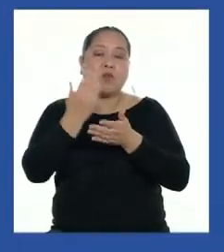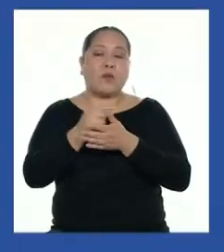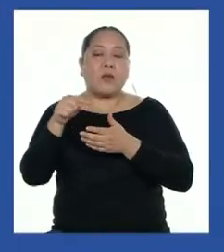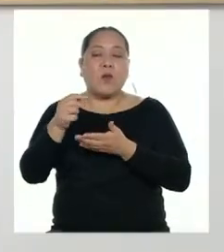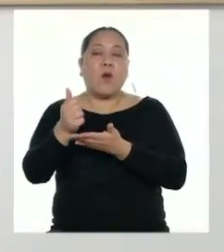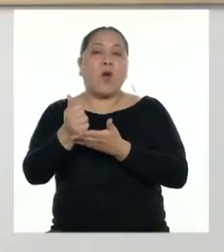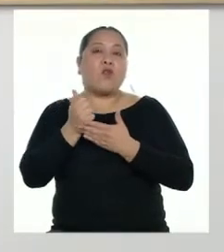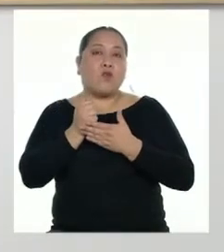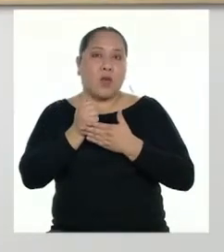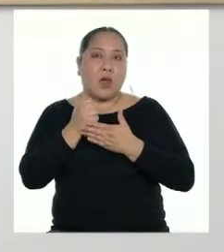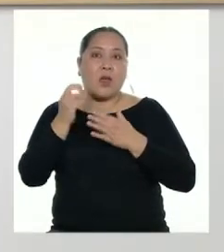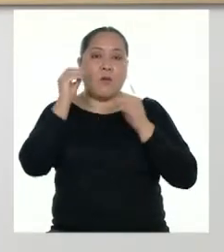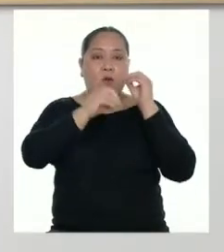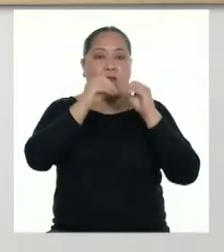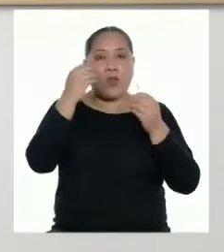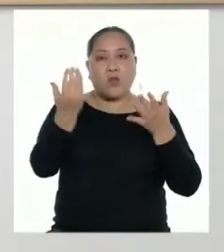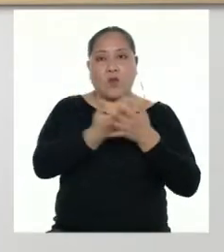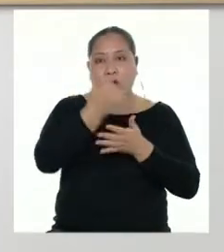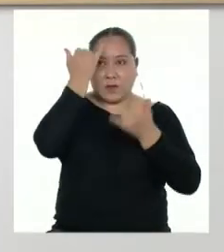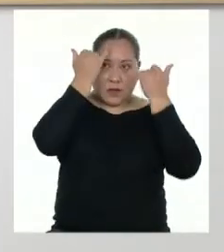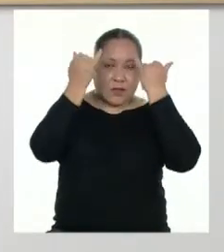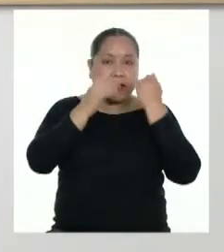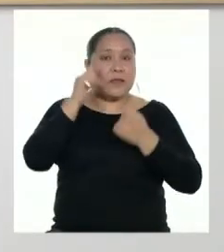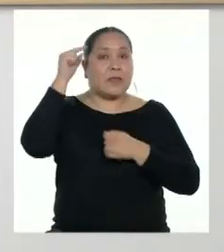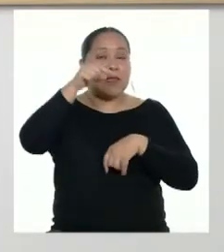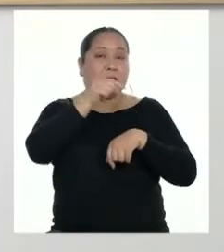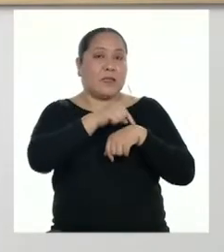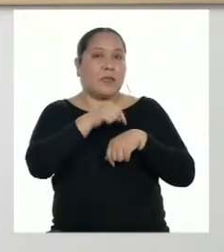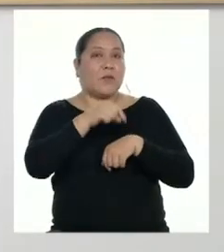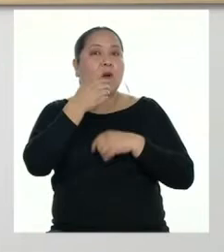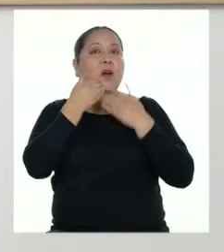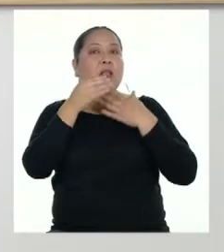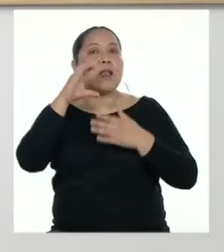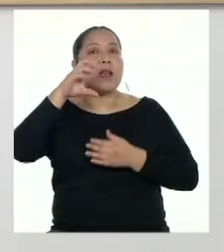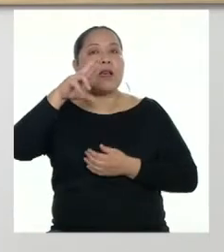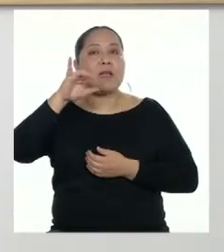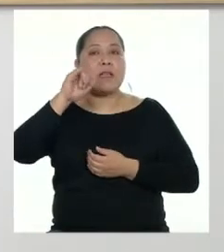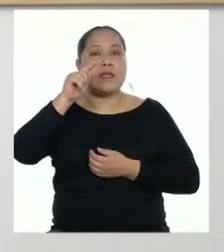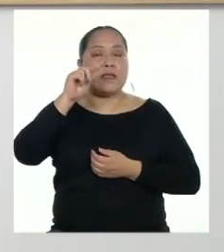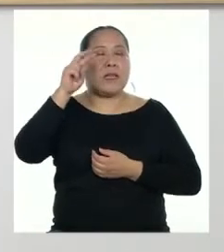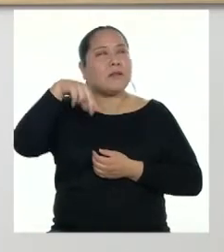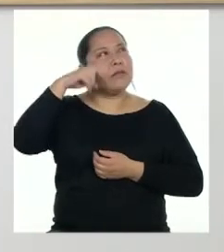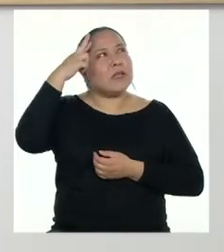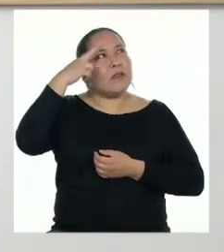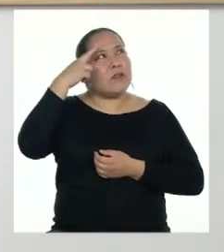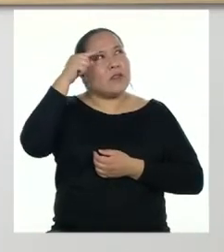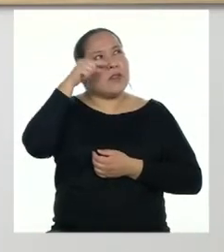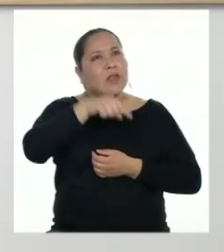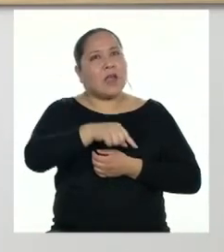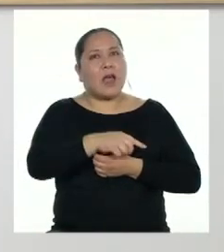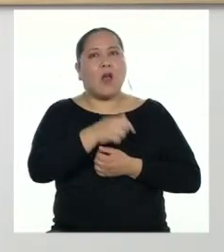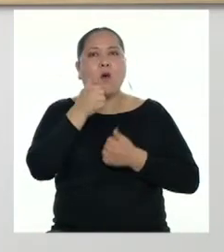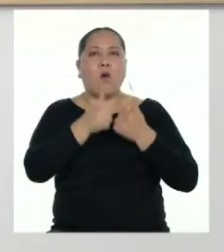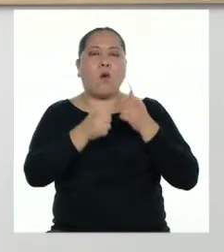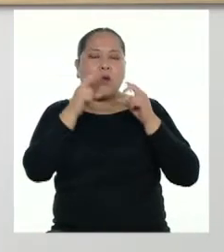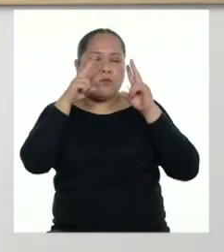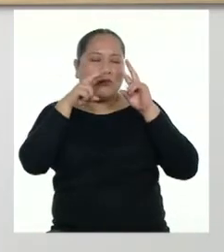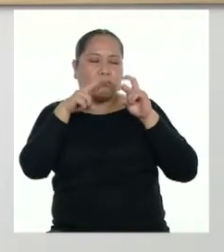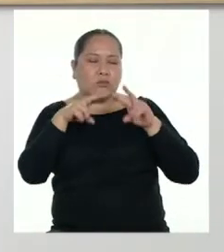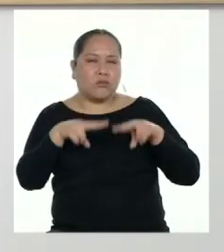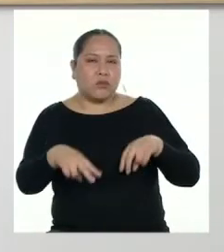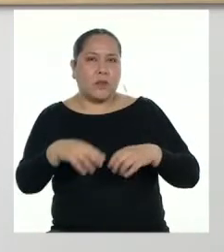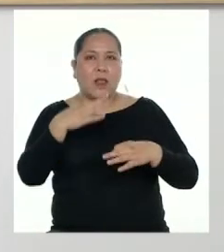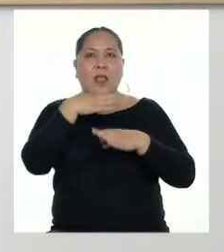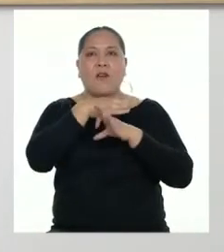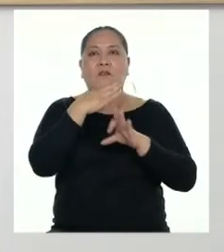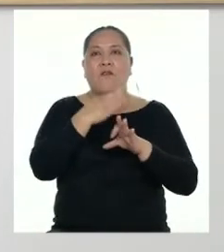ideas. En este momento, gracias a Cristian, acabamos de reflexionar en torno al criterio de evaluar la